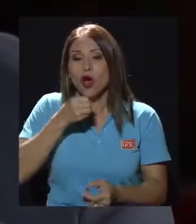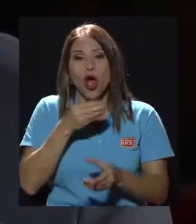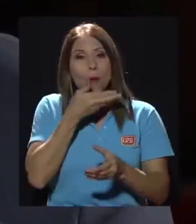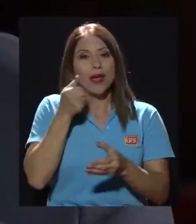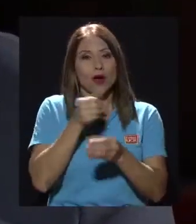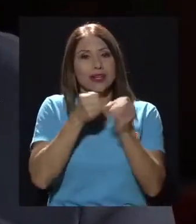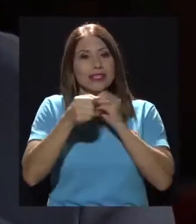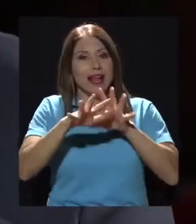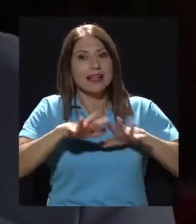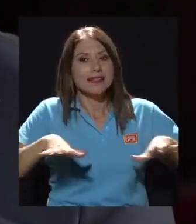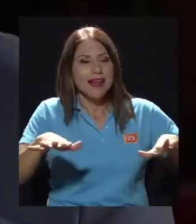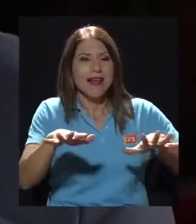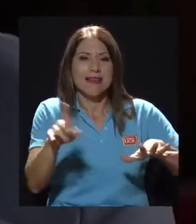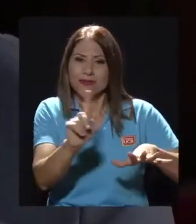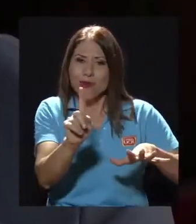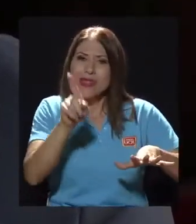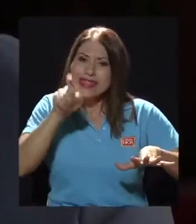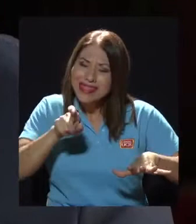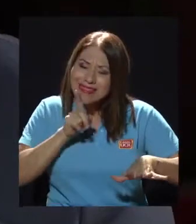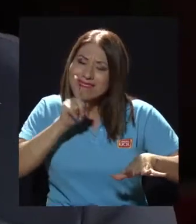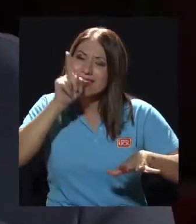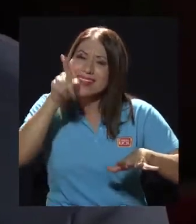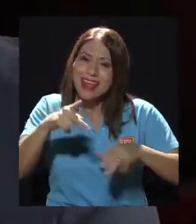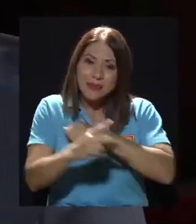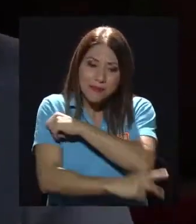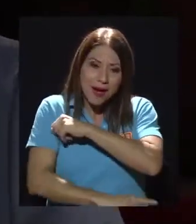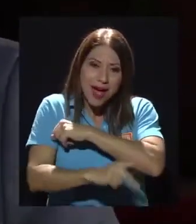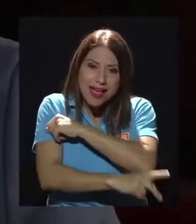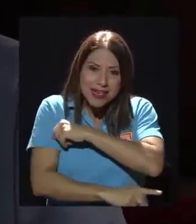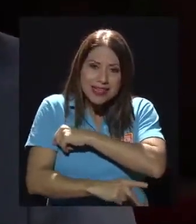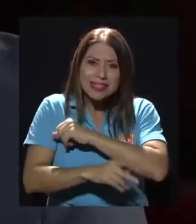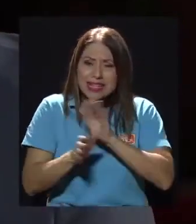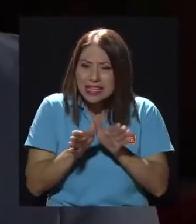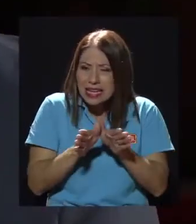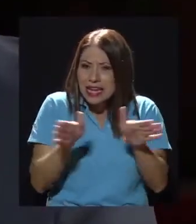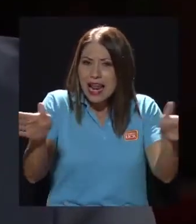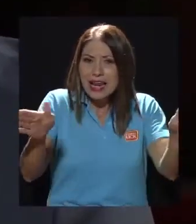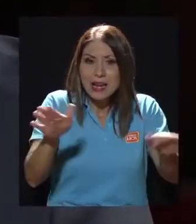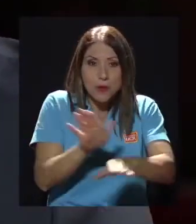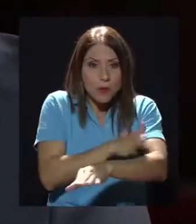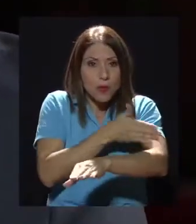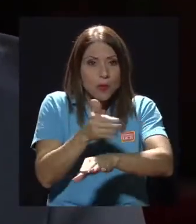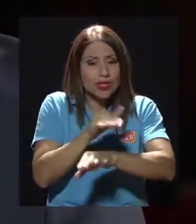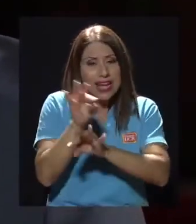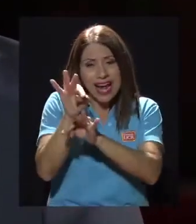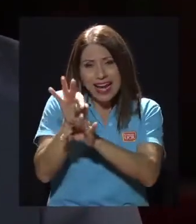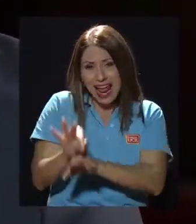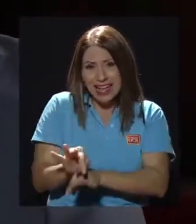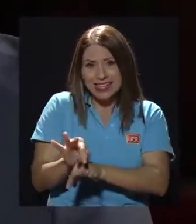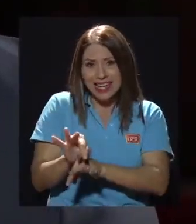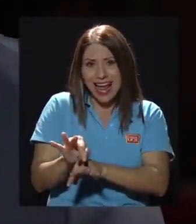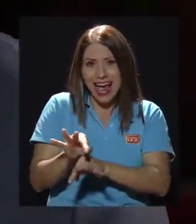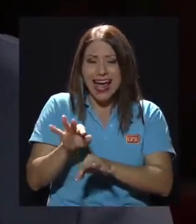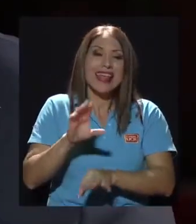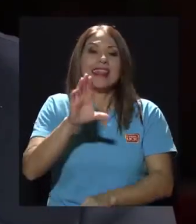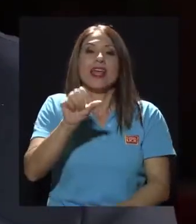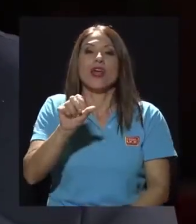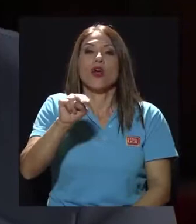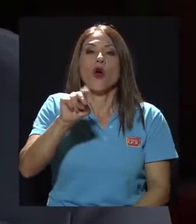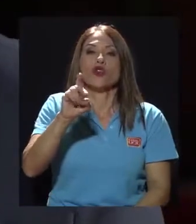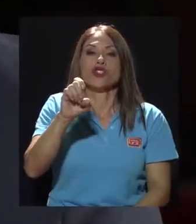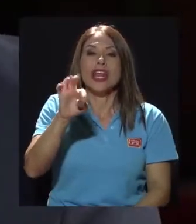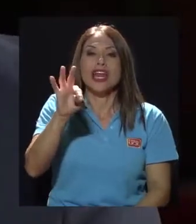realmente evolucionar como país en el campo de la música clásica, la música de concierto, en el área concreta de la composición